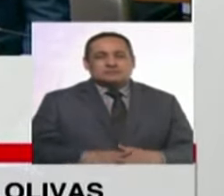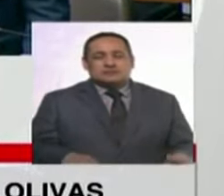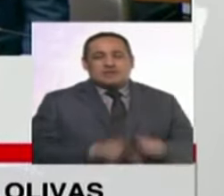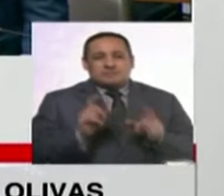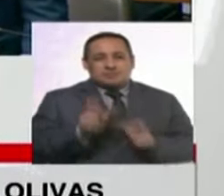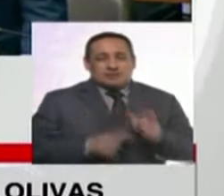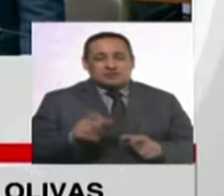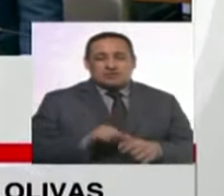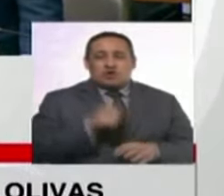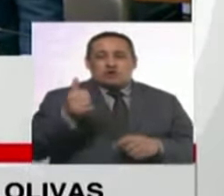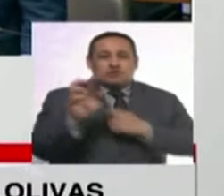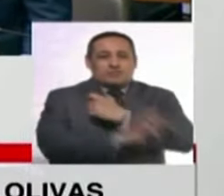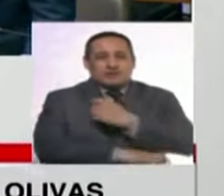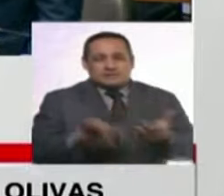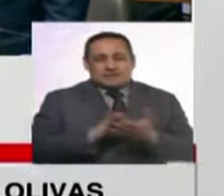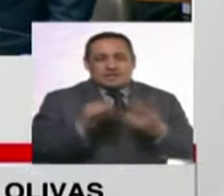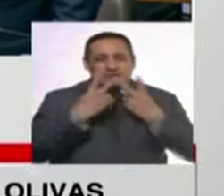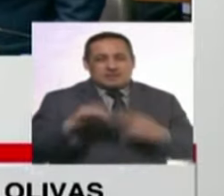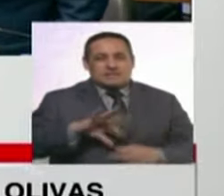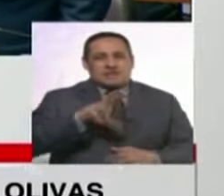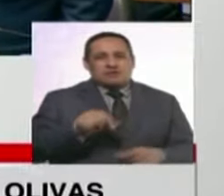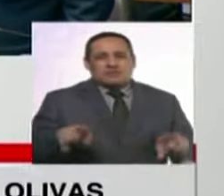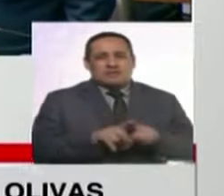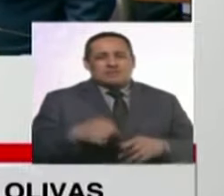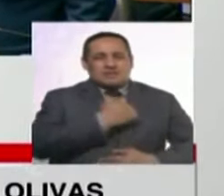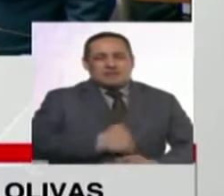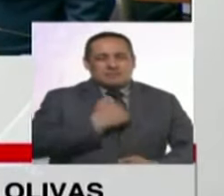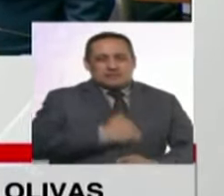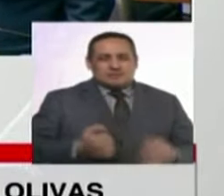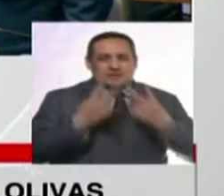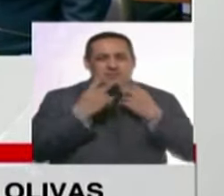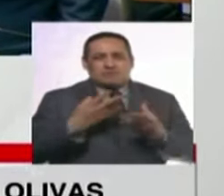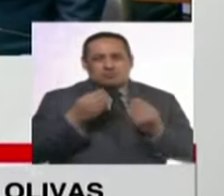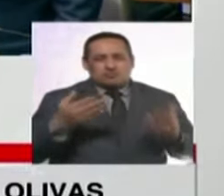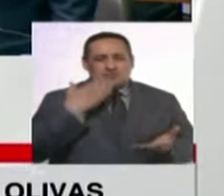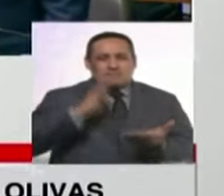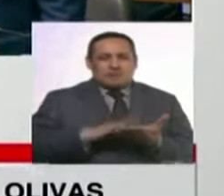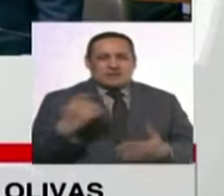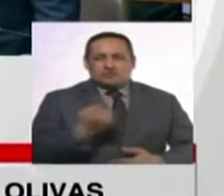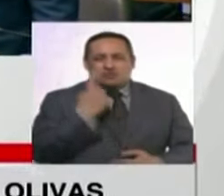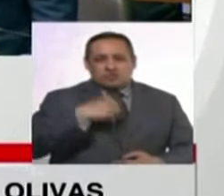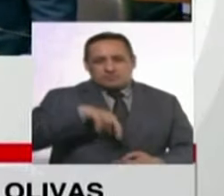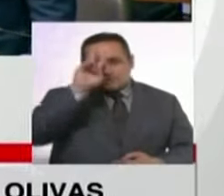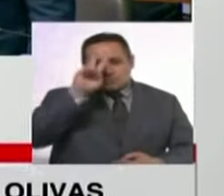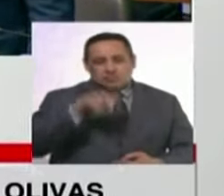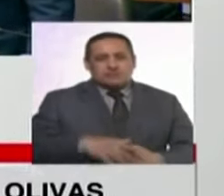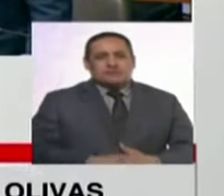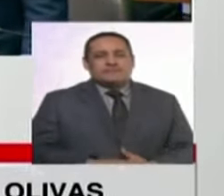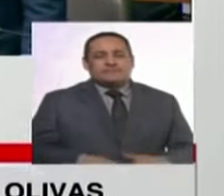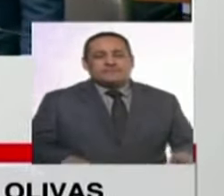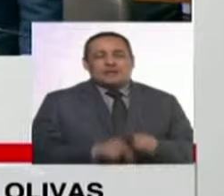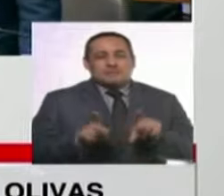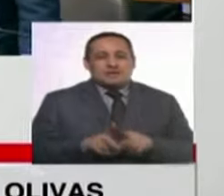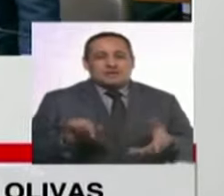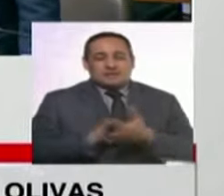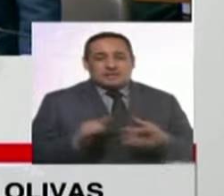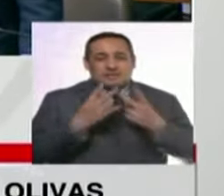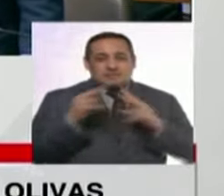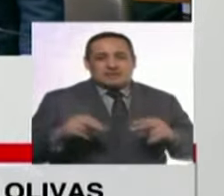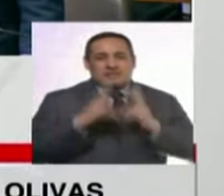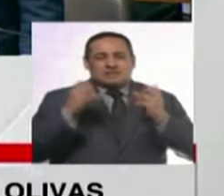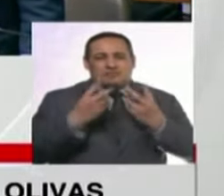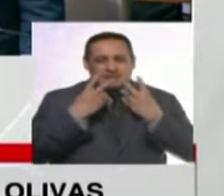ciudadanos extranjeros que delinquen lamentablemente con impunidad en el país pero el